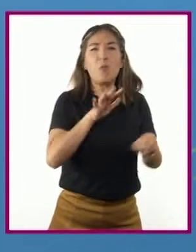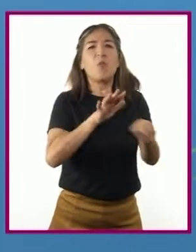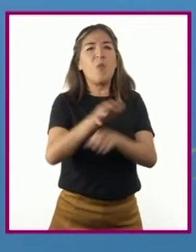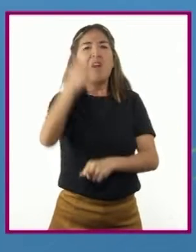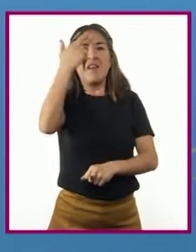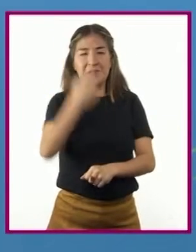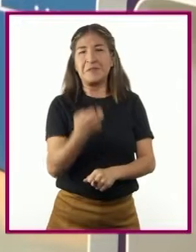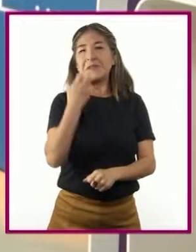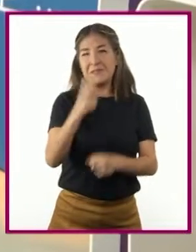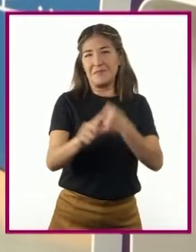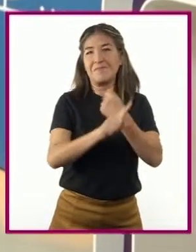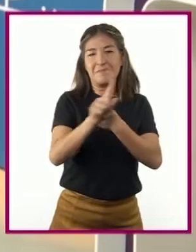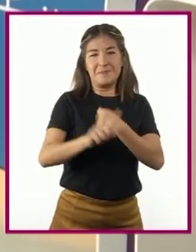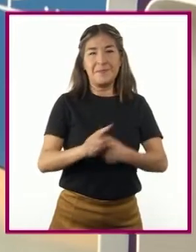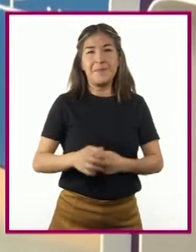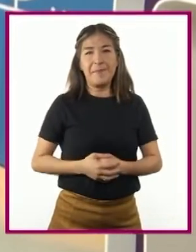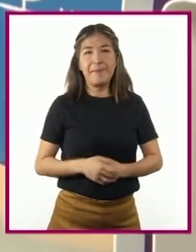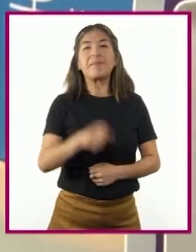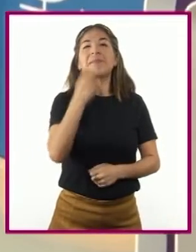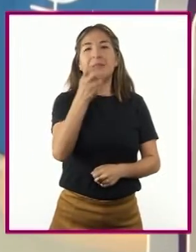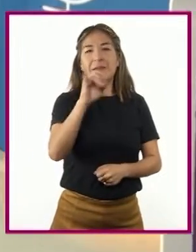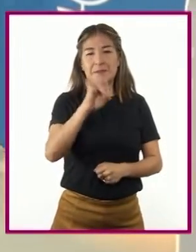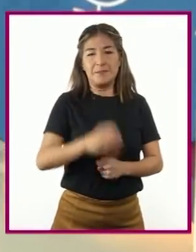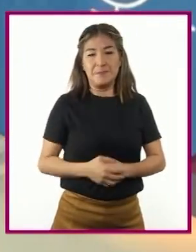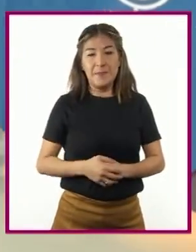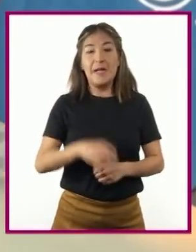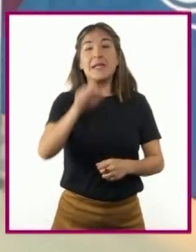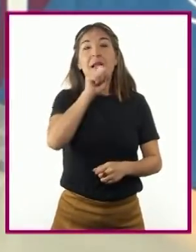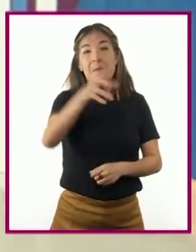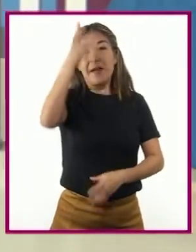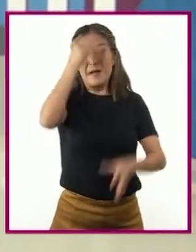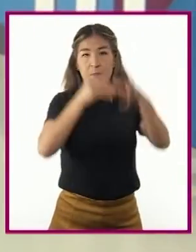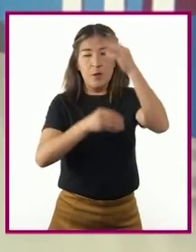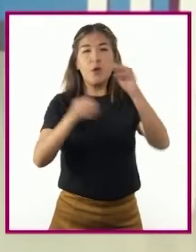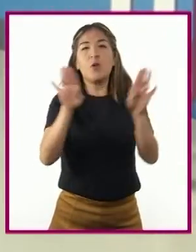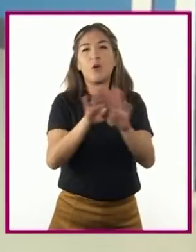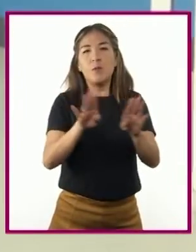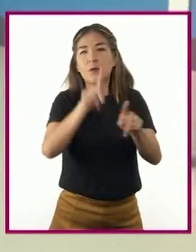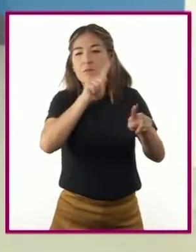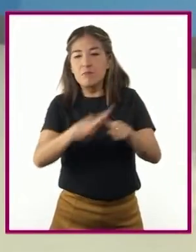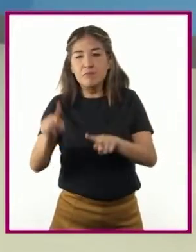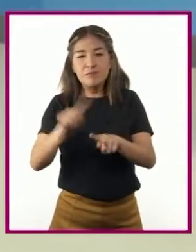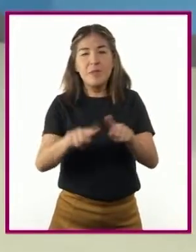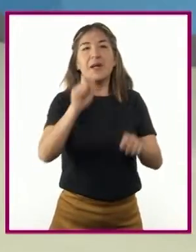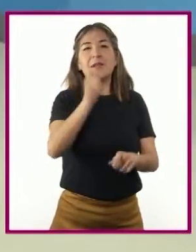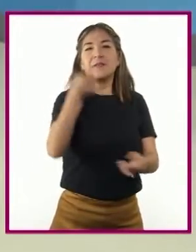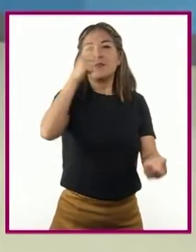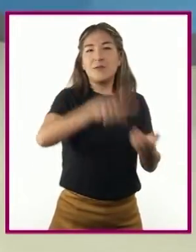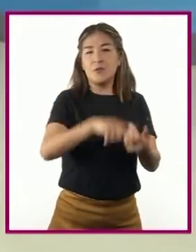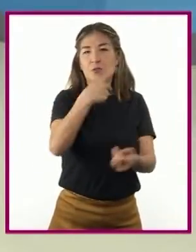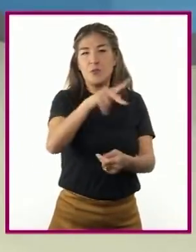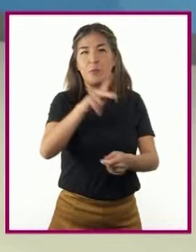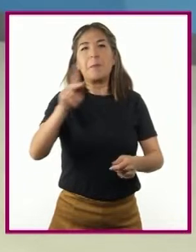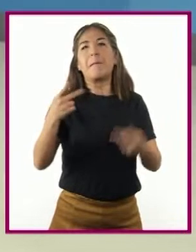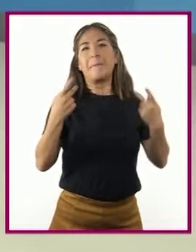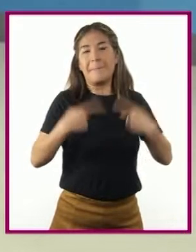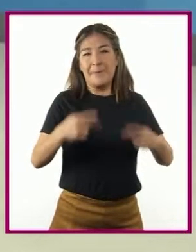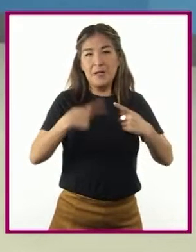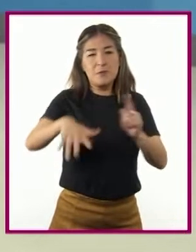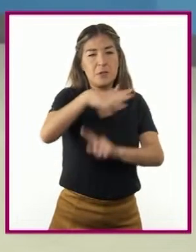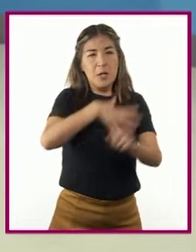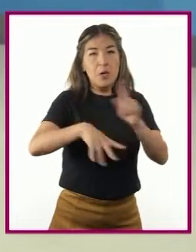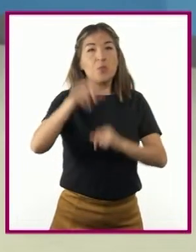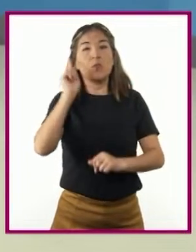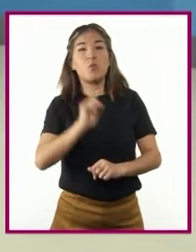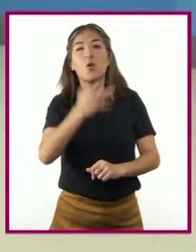esto implica. Así es, aprenderemos a distinguir la composición de la población por géneros y